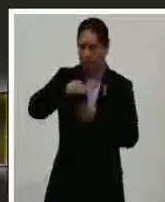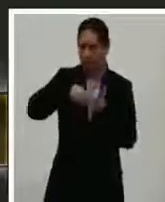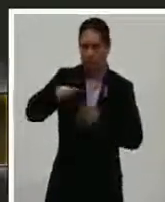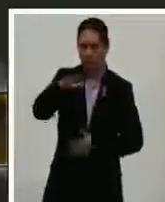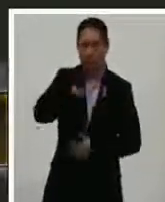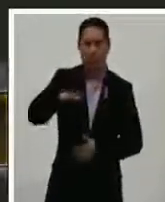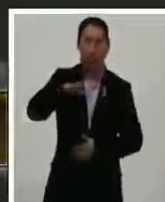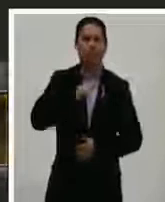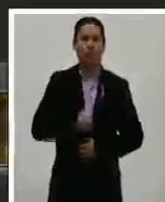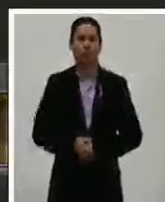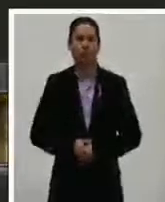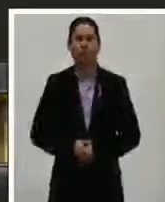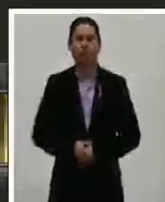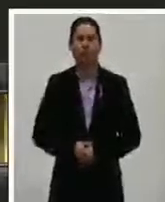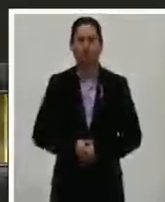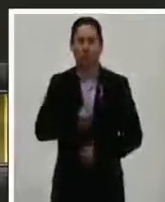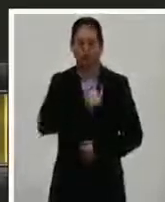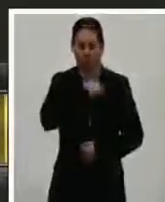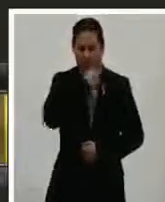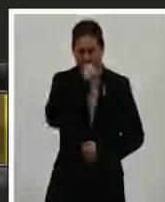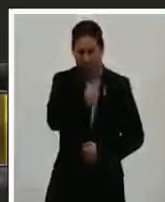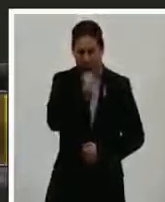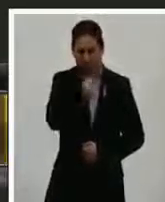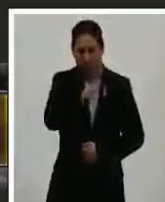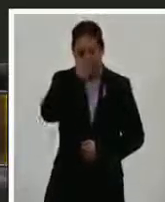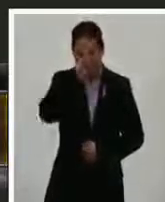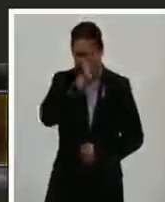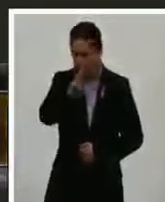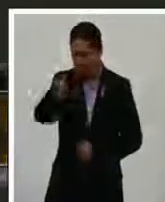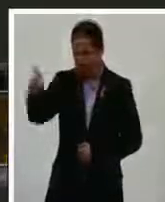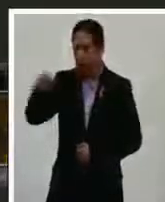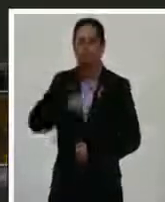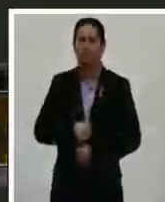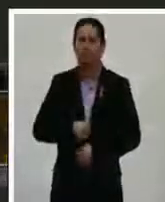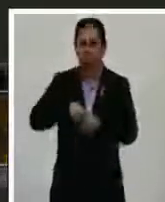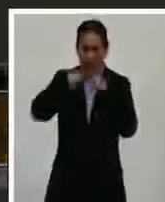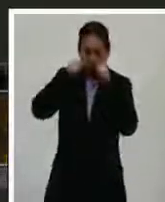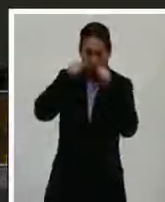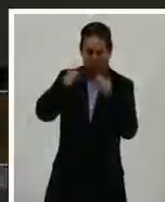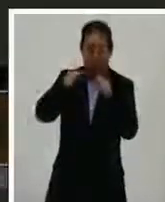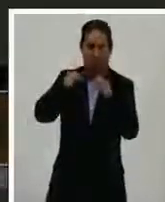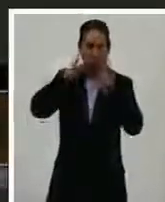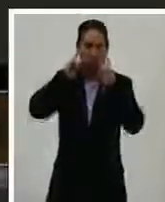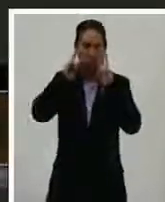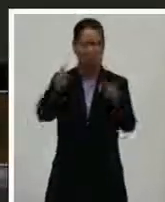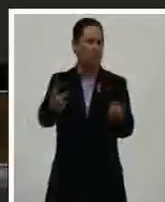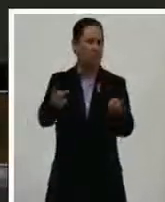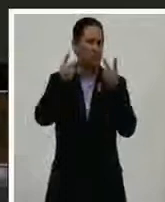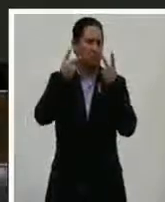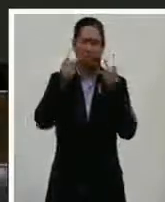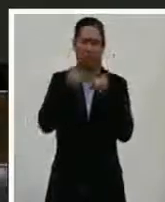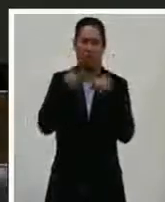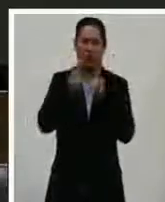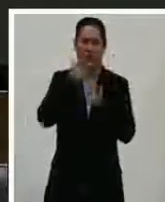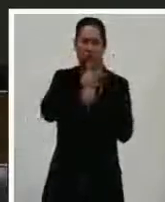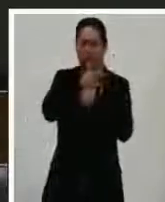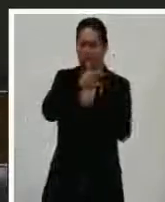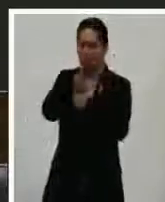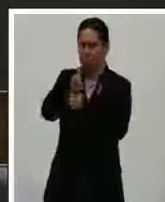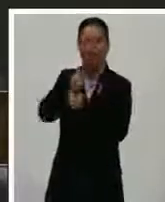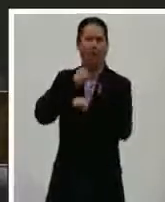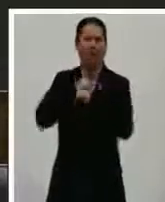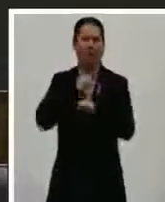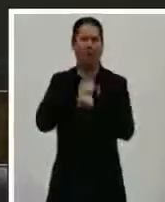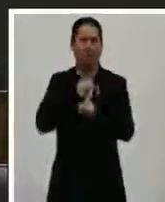todas saludó de manera muy respetuosa a las personas que nos están viendo a través de las diferentes plataformas digitales